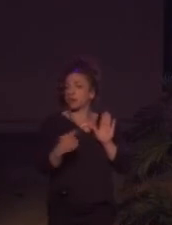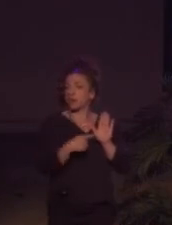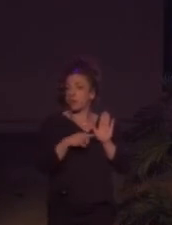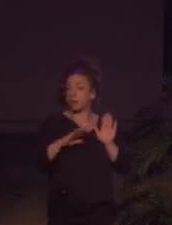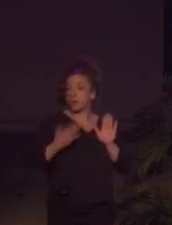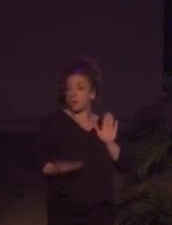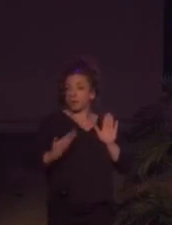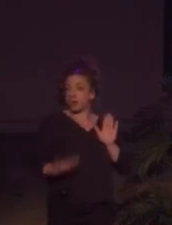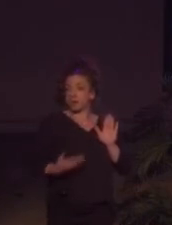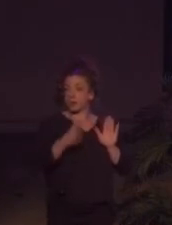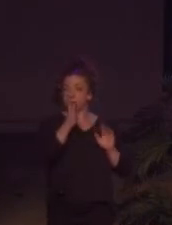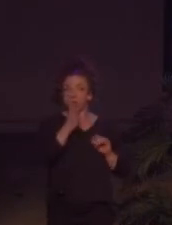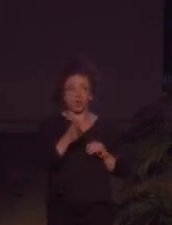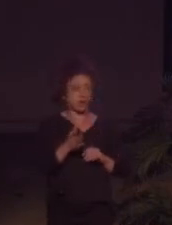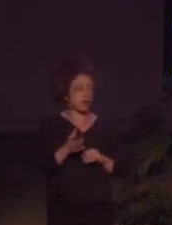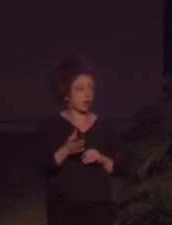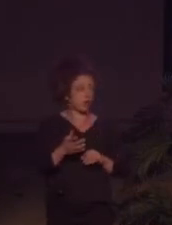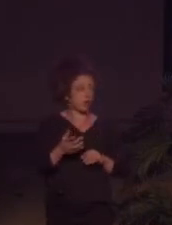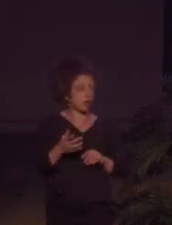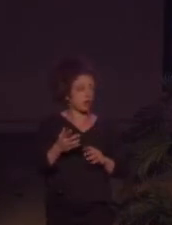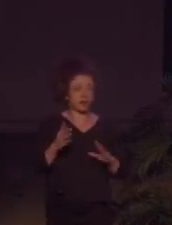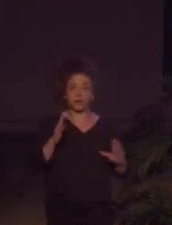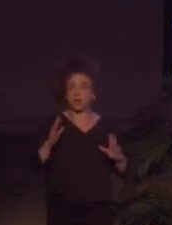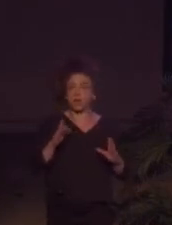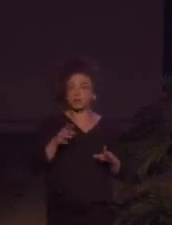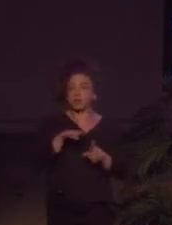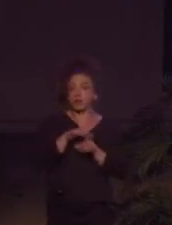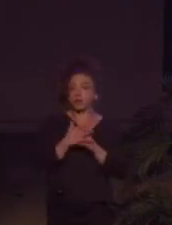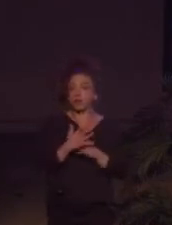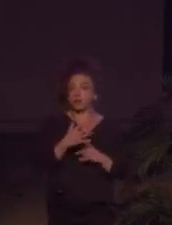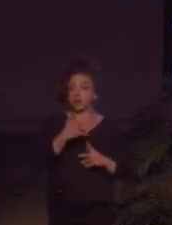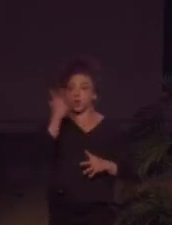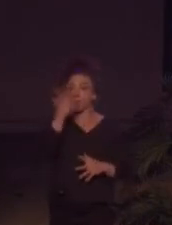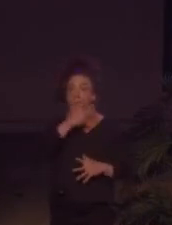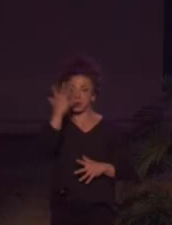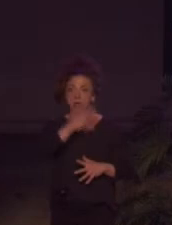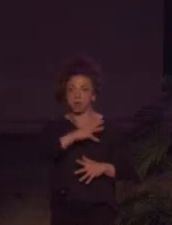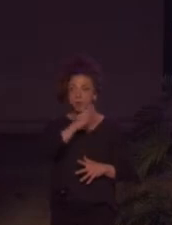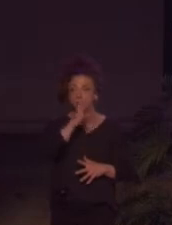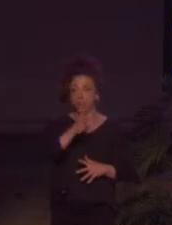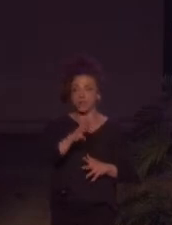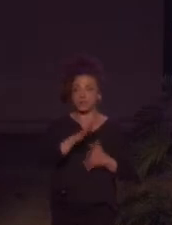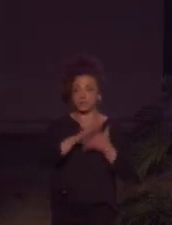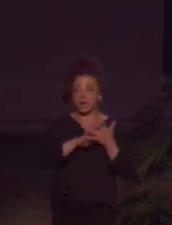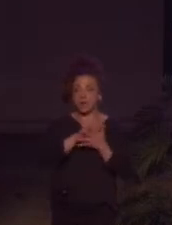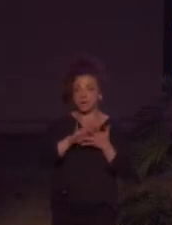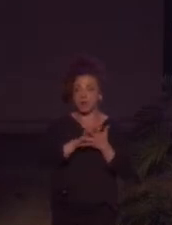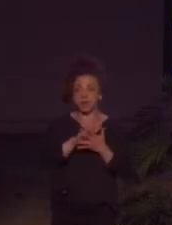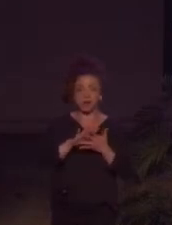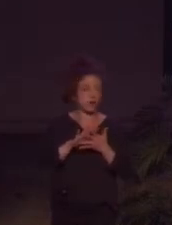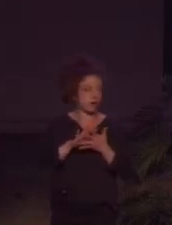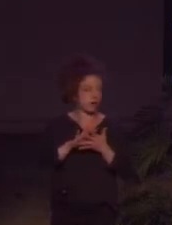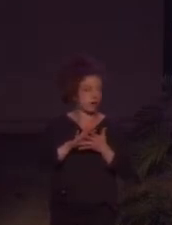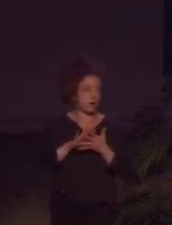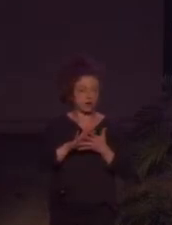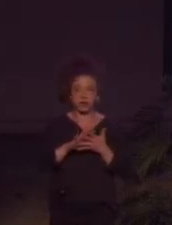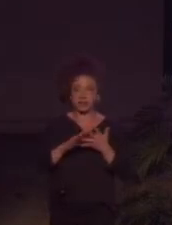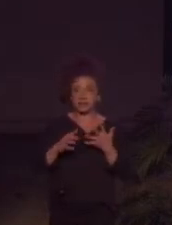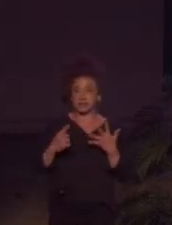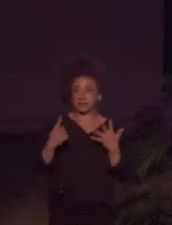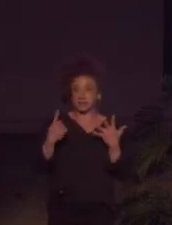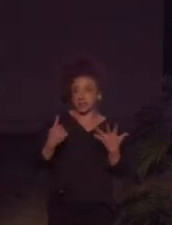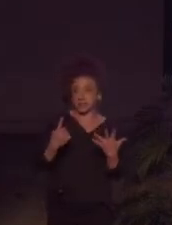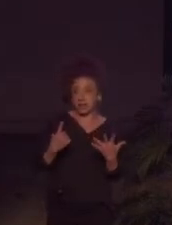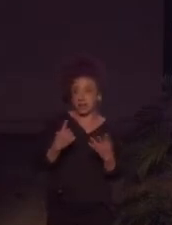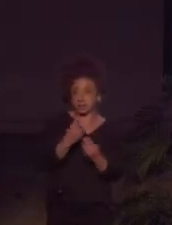muy importante porque estamos en un momento complicado, ya que se habla de la sexta extensión de las especies. Entonces,